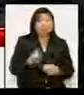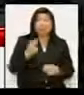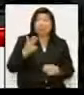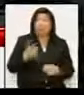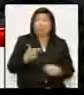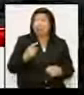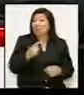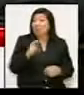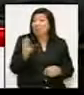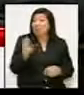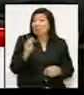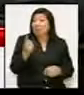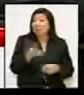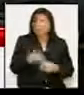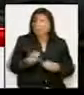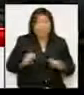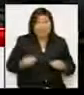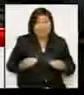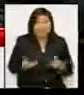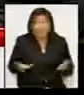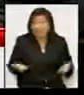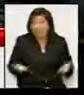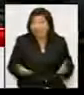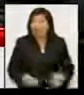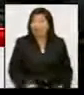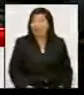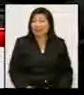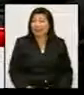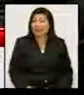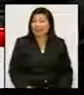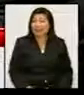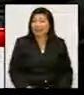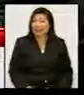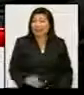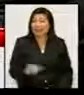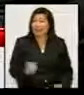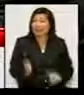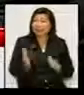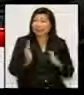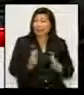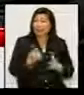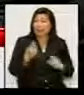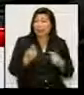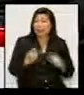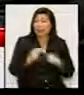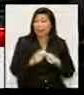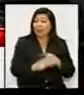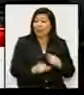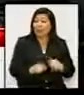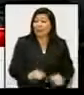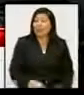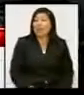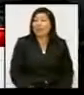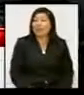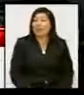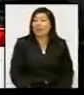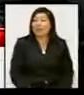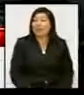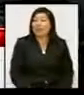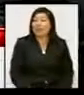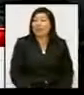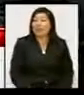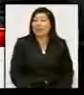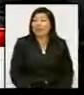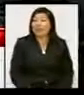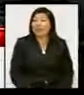de $100 para ir a Machu Picchu. Tengo que tomar el tren local. Y hay un flujo de turistas nacionales, turistas de la